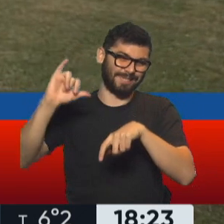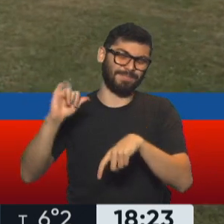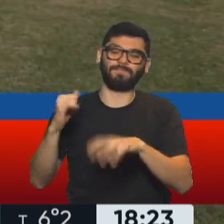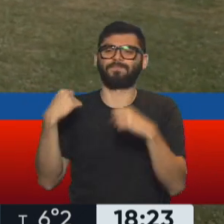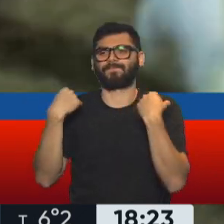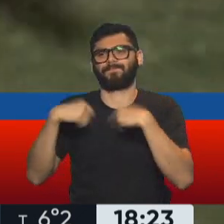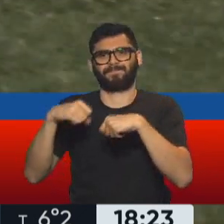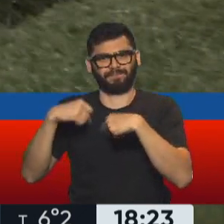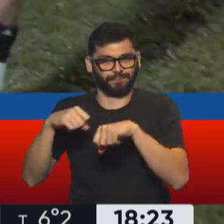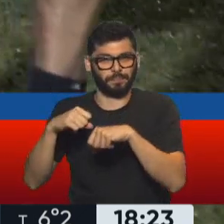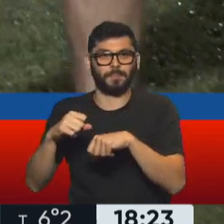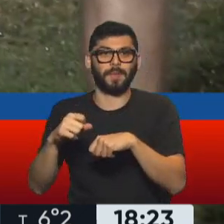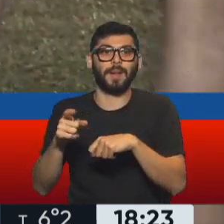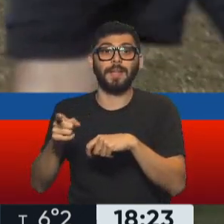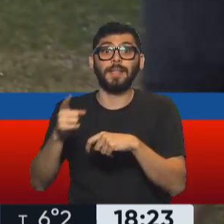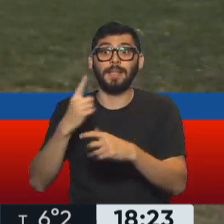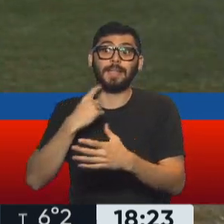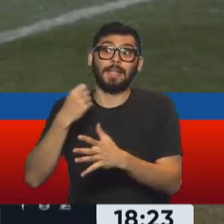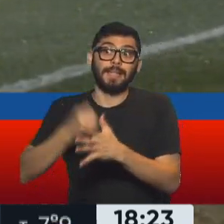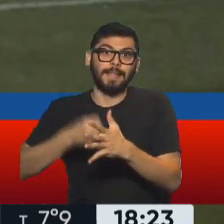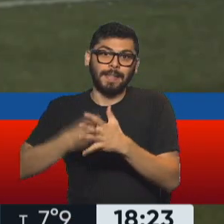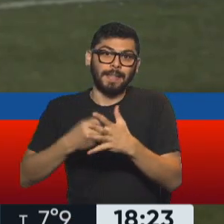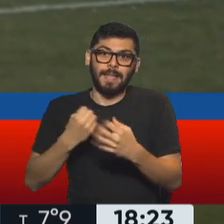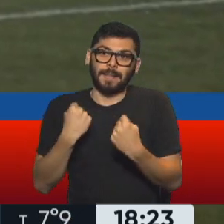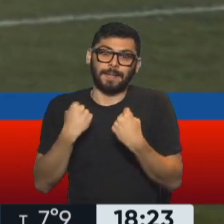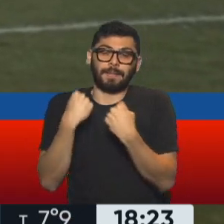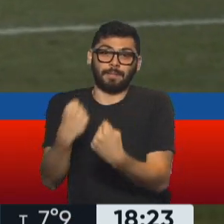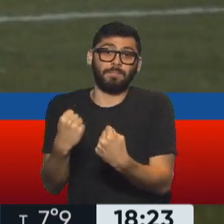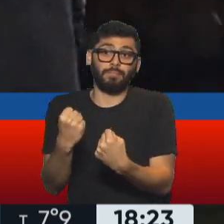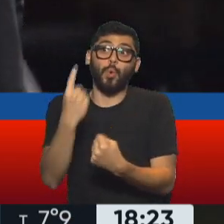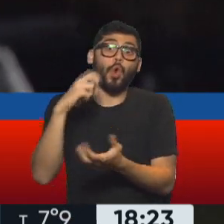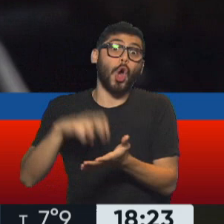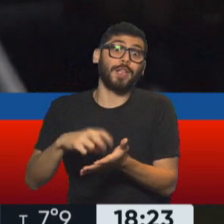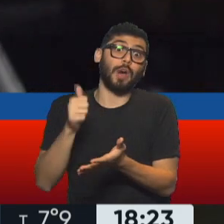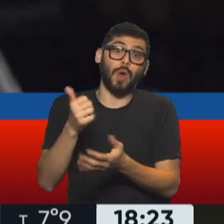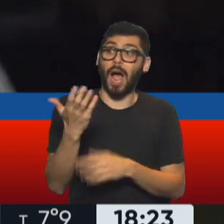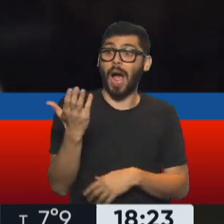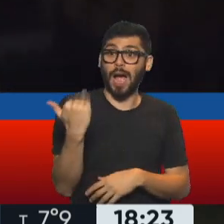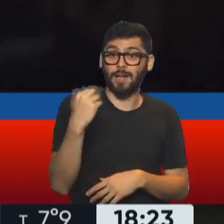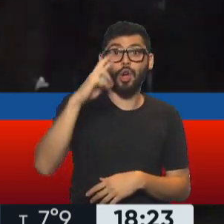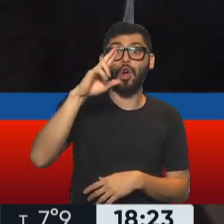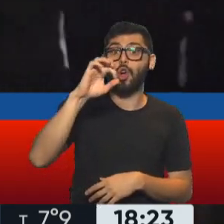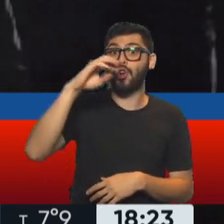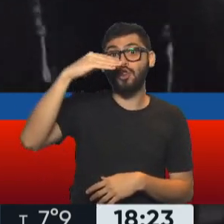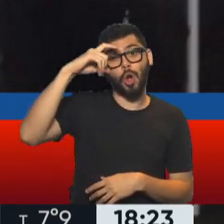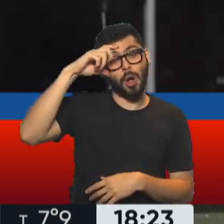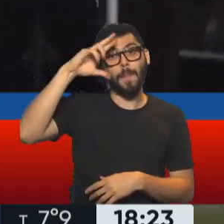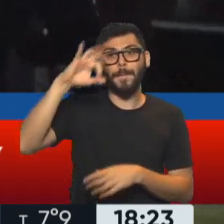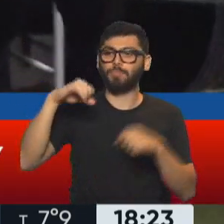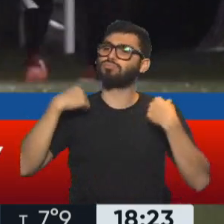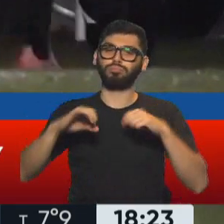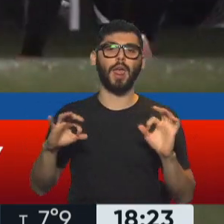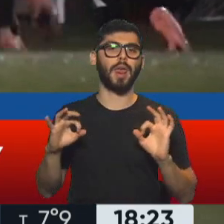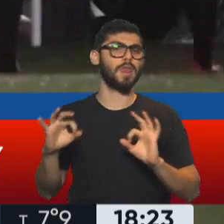buscando lo mejor con la buena noticia que significó ayer que Cristian Romero trabajara a la par de